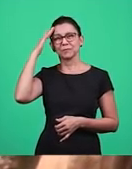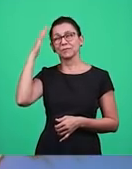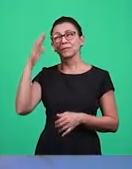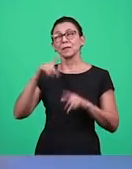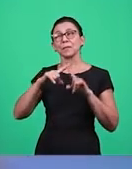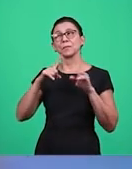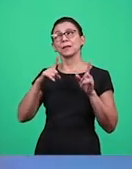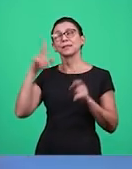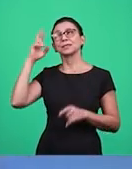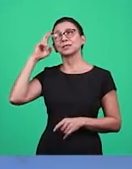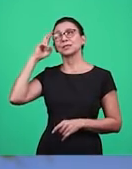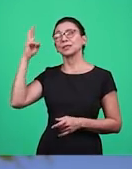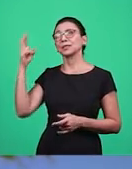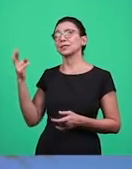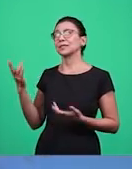culpa,